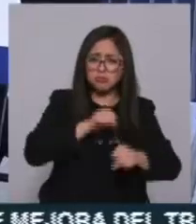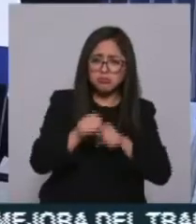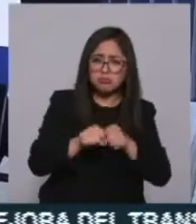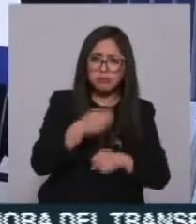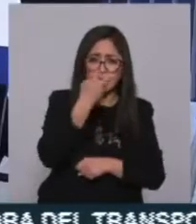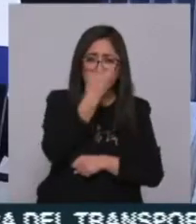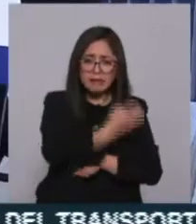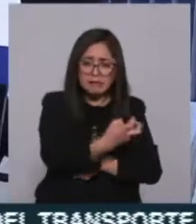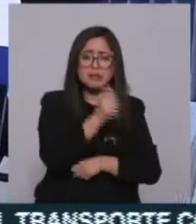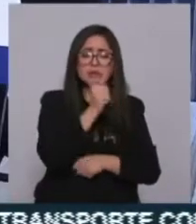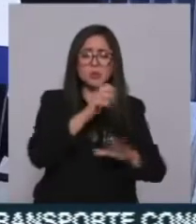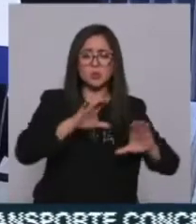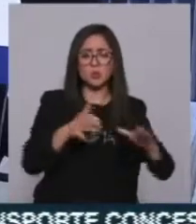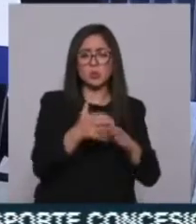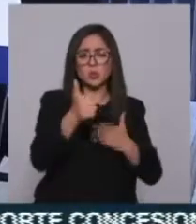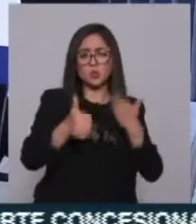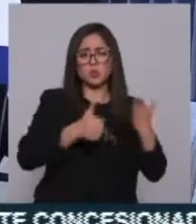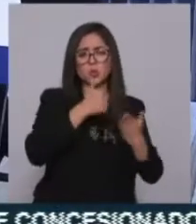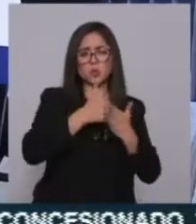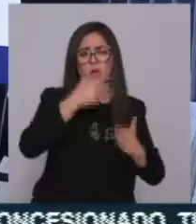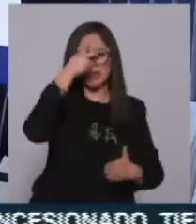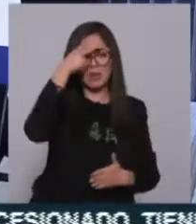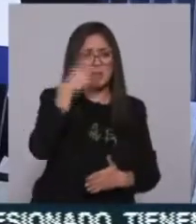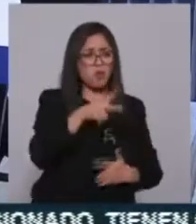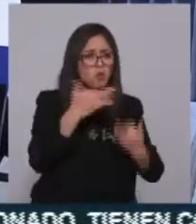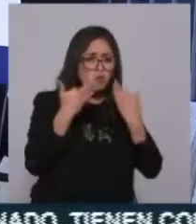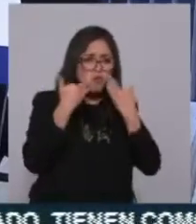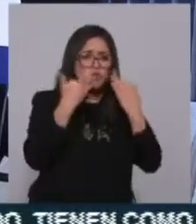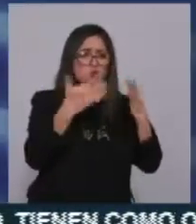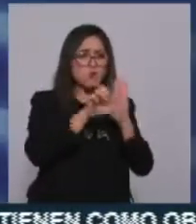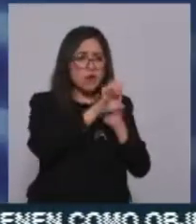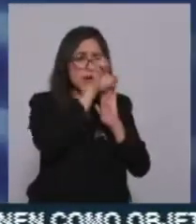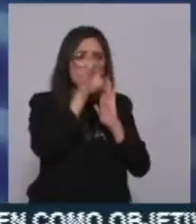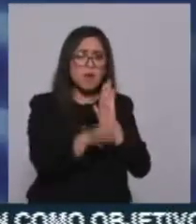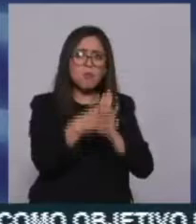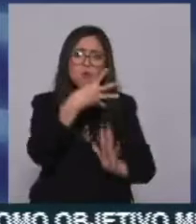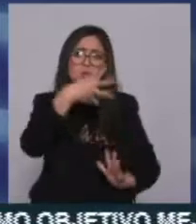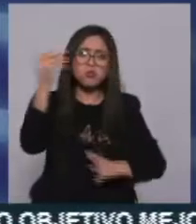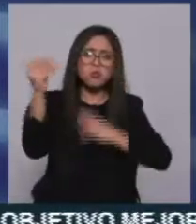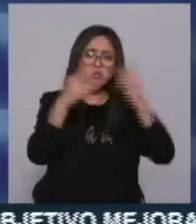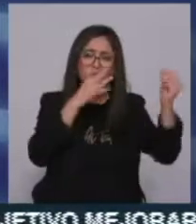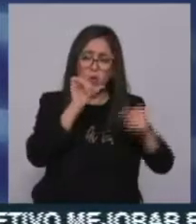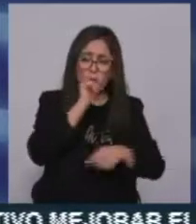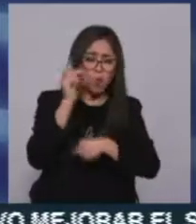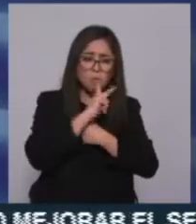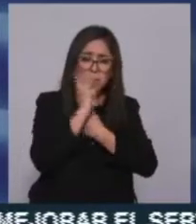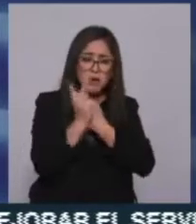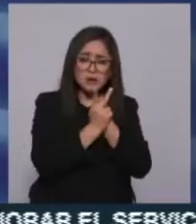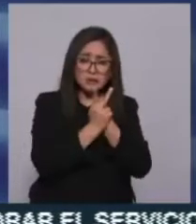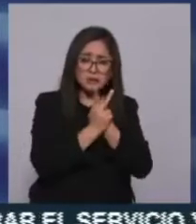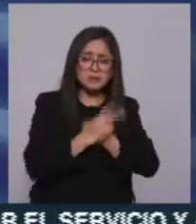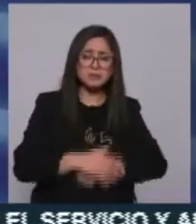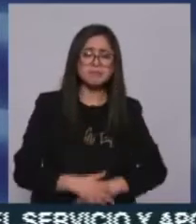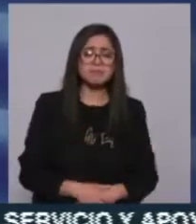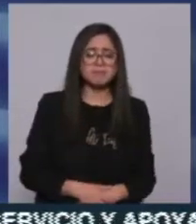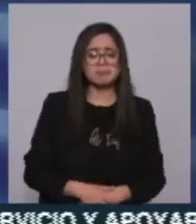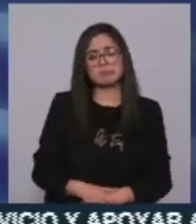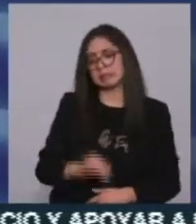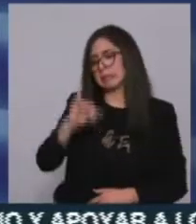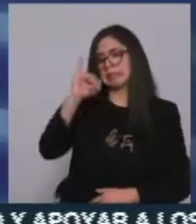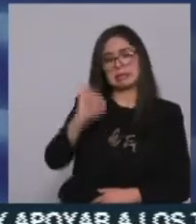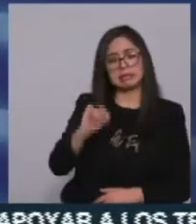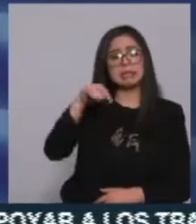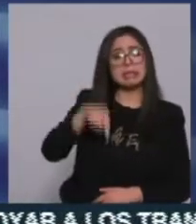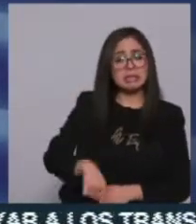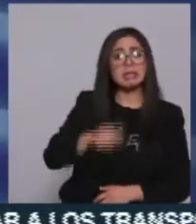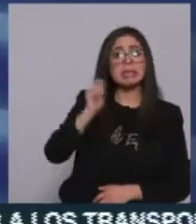de bicicletas de la Ciudad de México un ejemplo para otros países. Sí, seguro. Realmente la Ciudad de México es un laboratorio para todos